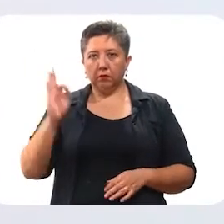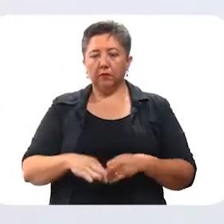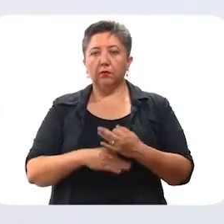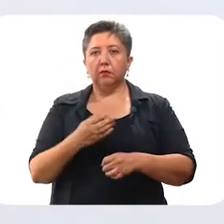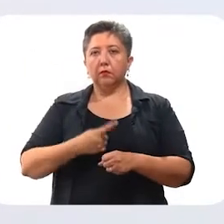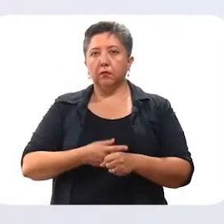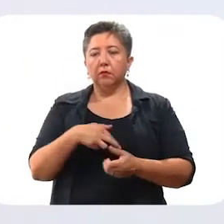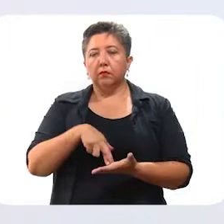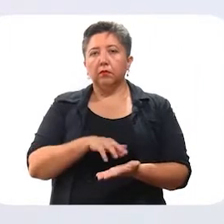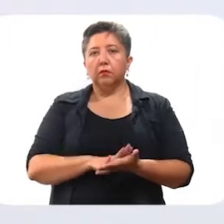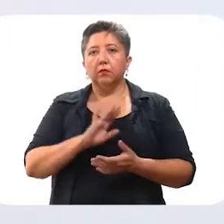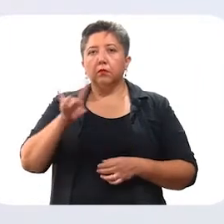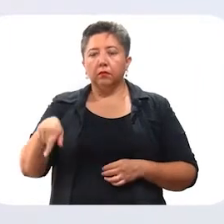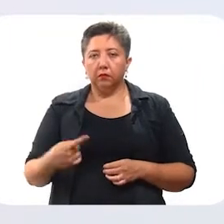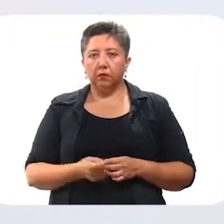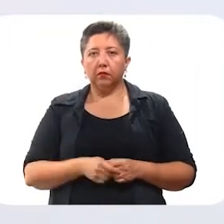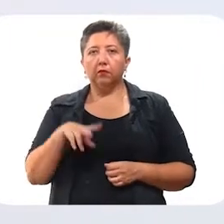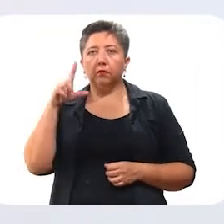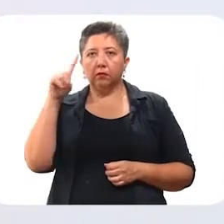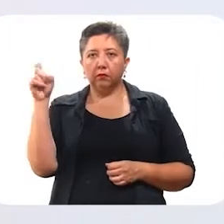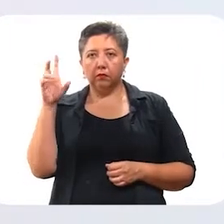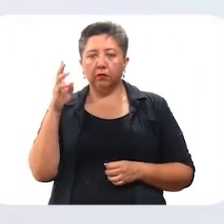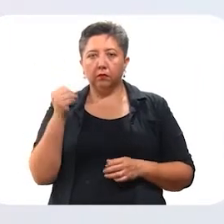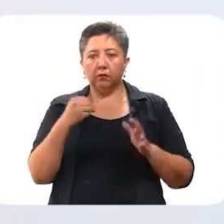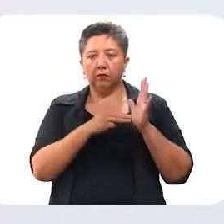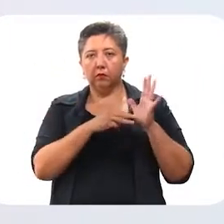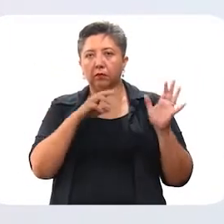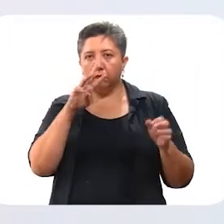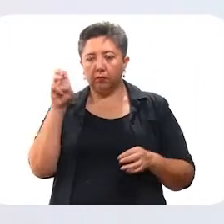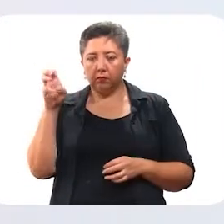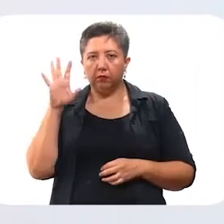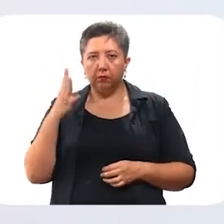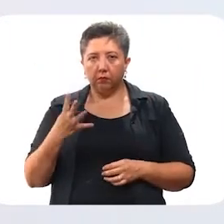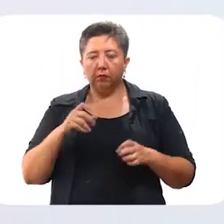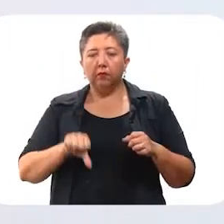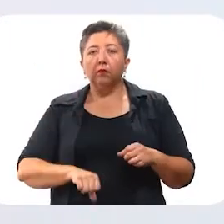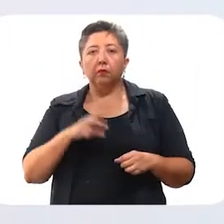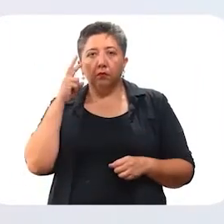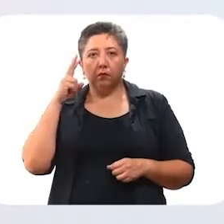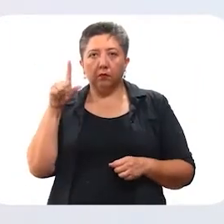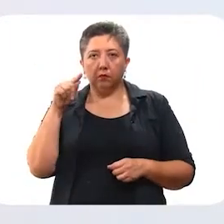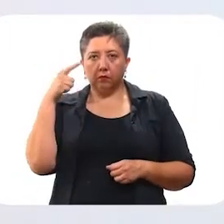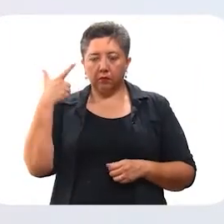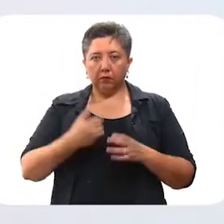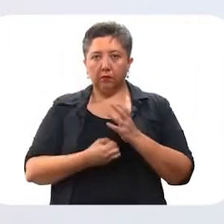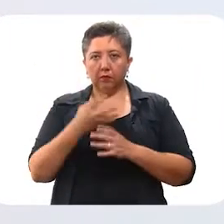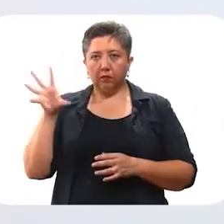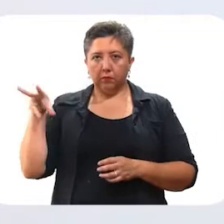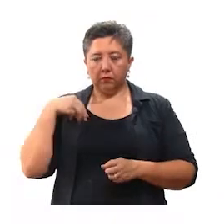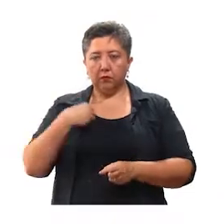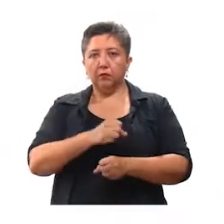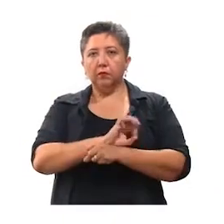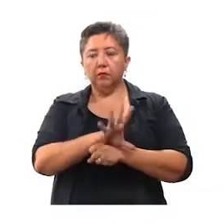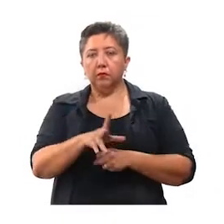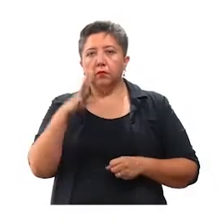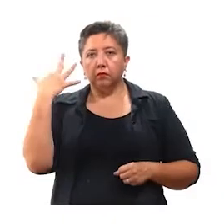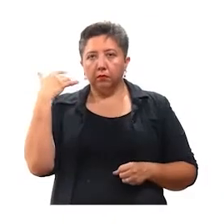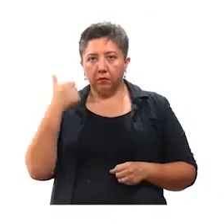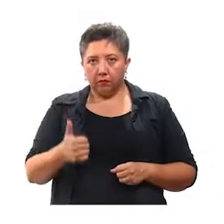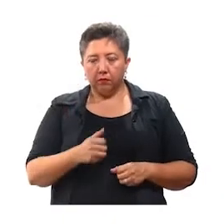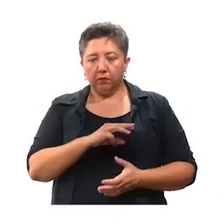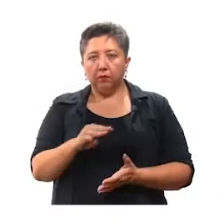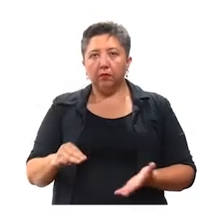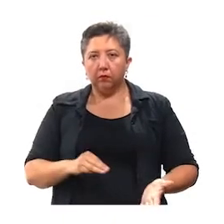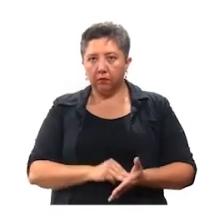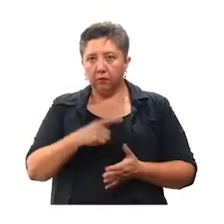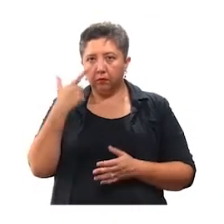del total de contagios registrados, que es de 109.304. Hoy se detectaron 77 nuevos contagios de coronavirus, 56 en